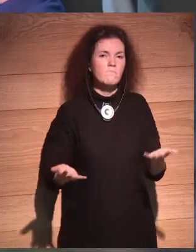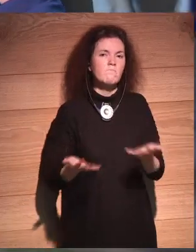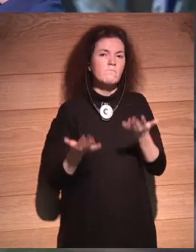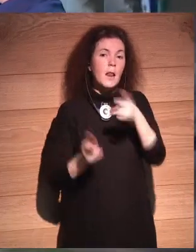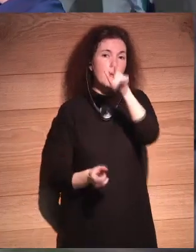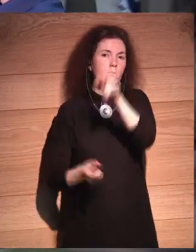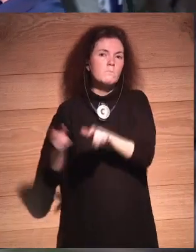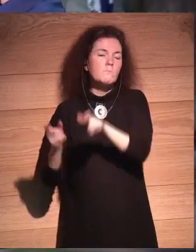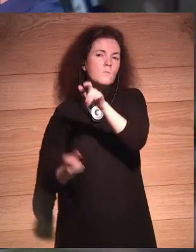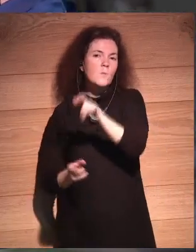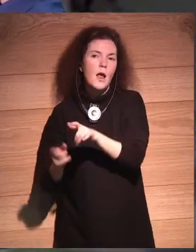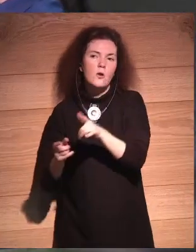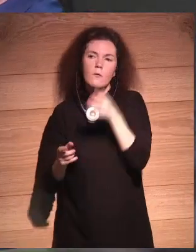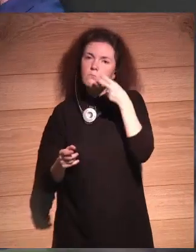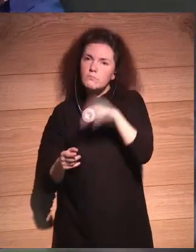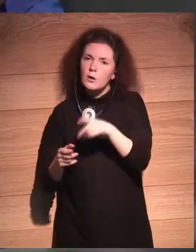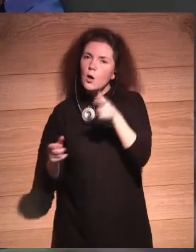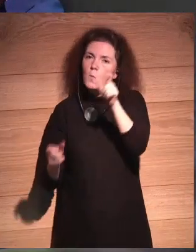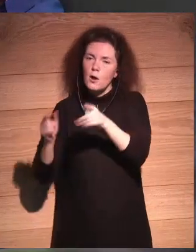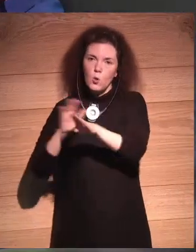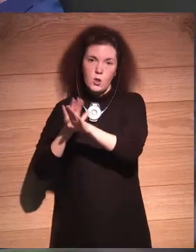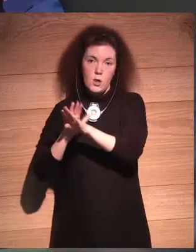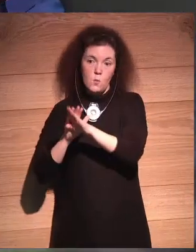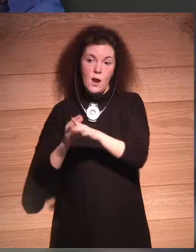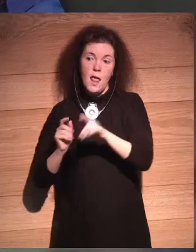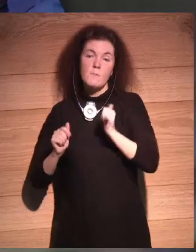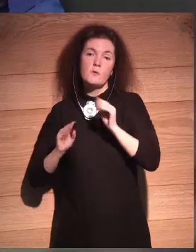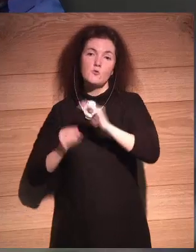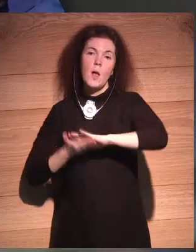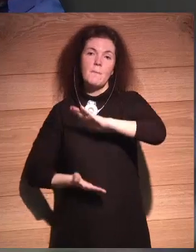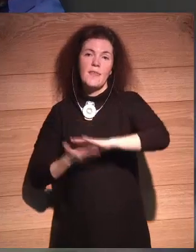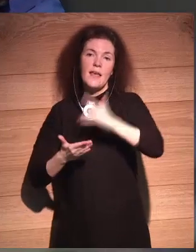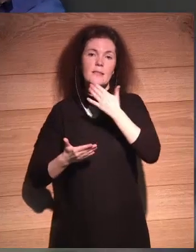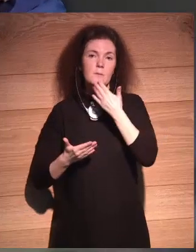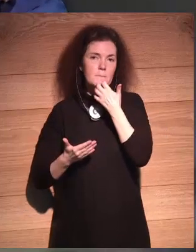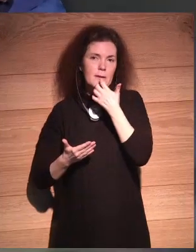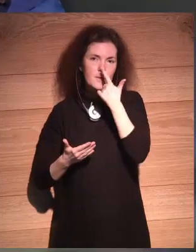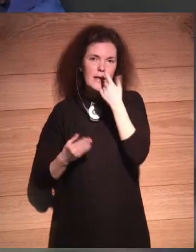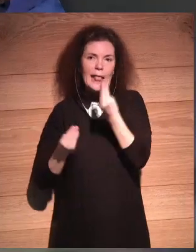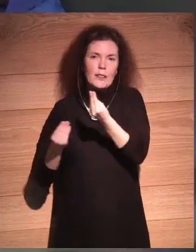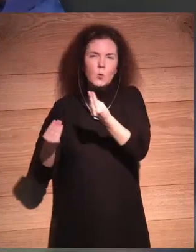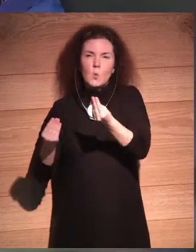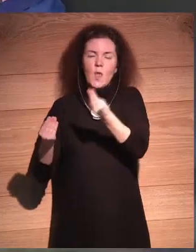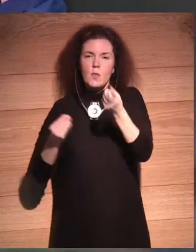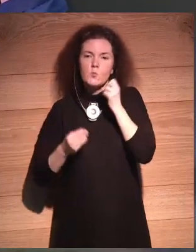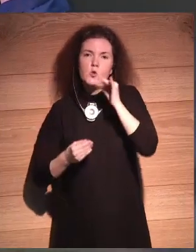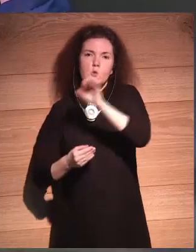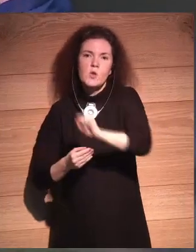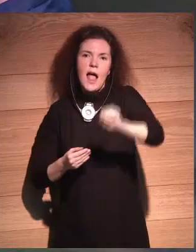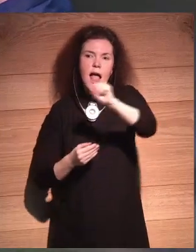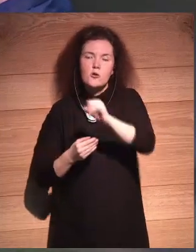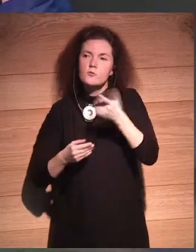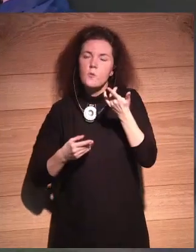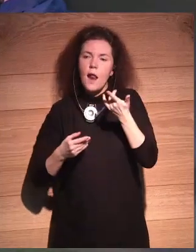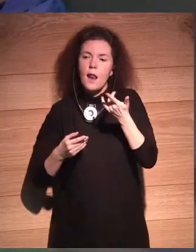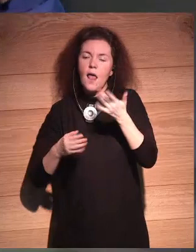humano vuelva a ser ser humano y aproveche esas capacidades como la intuición que durante muchos años se ha visto